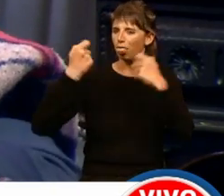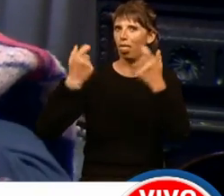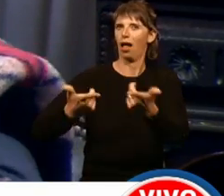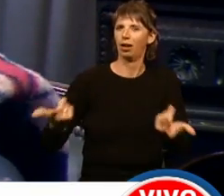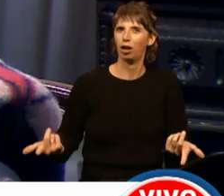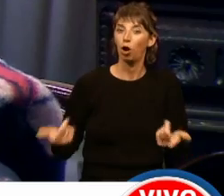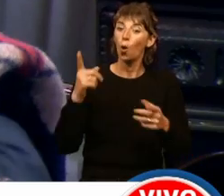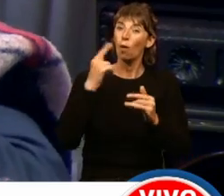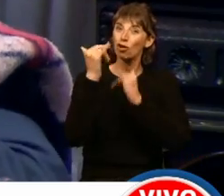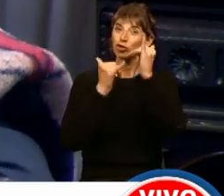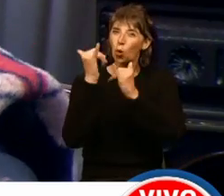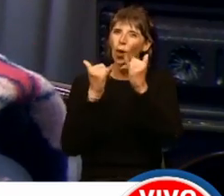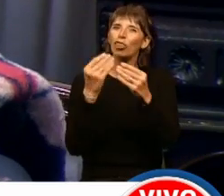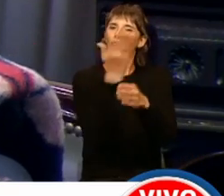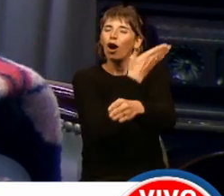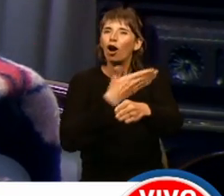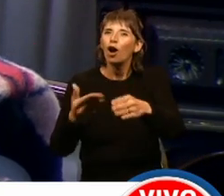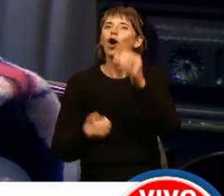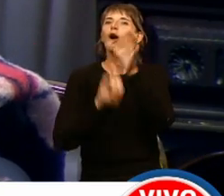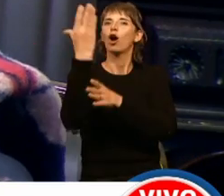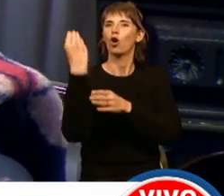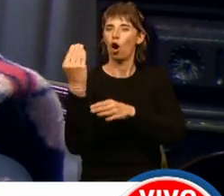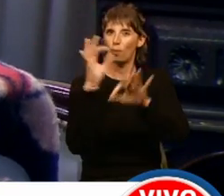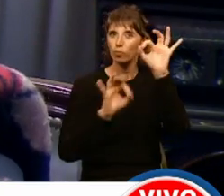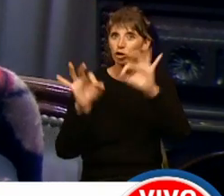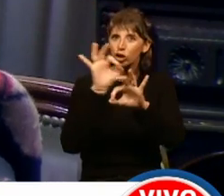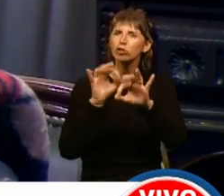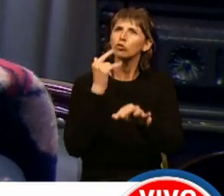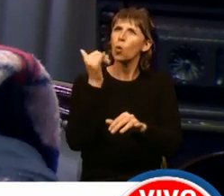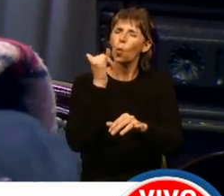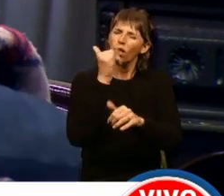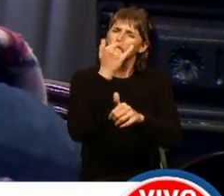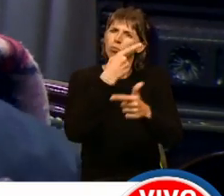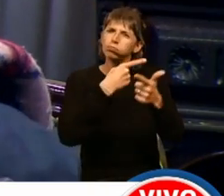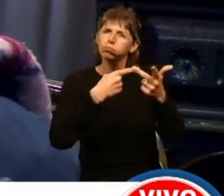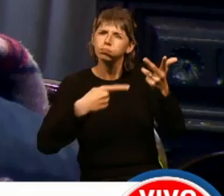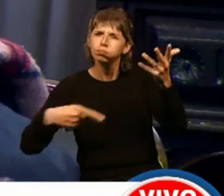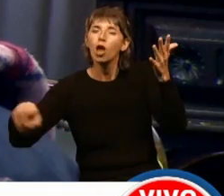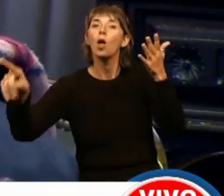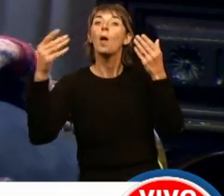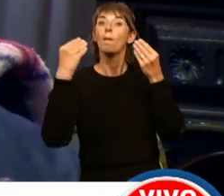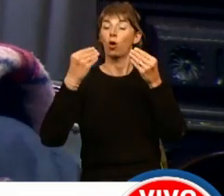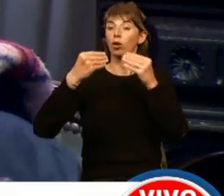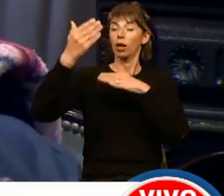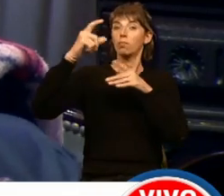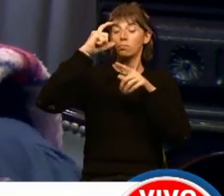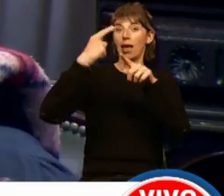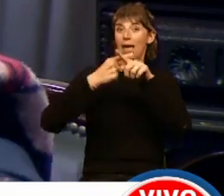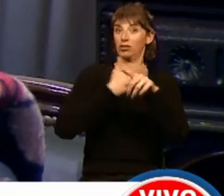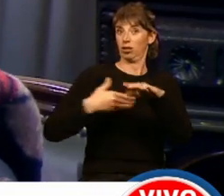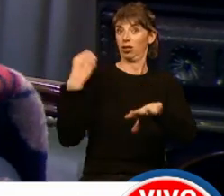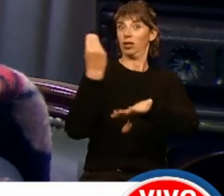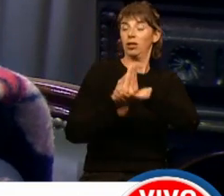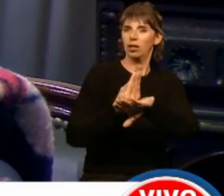la historia de este proyecto o de por qué llegamos a este proyecto yo contaba esa historia porque hubo un gobierno gobernante que entendían que el